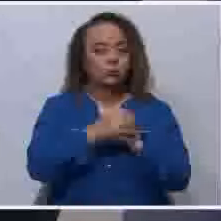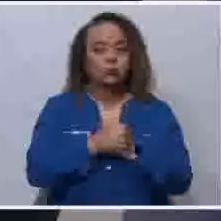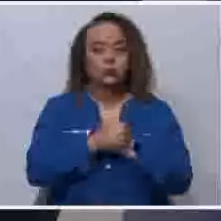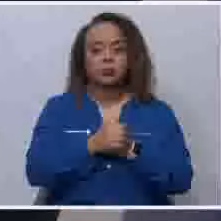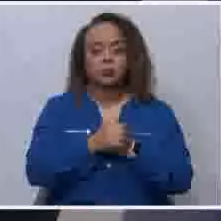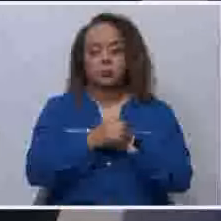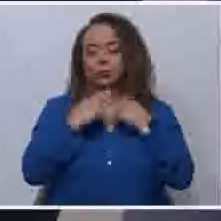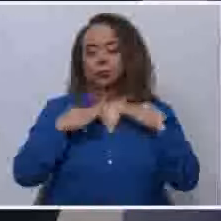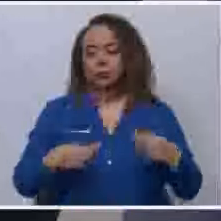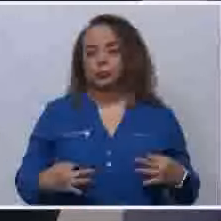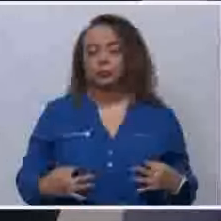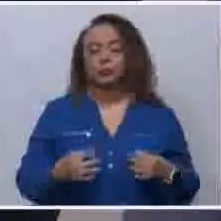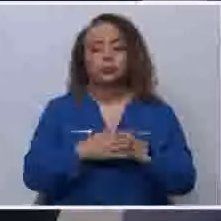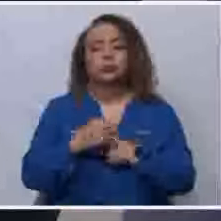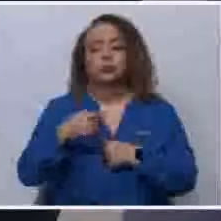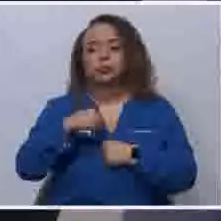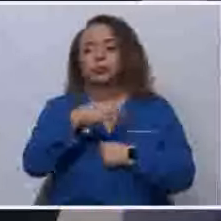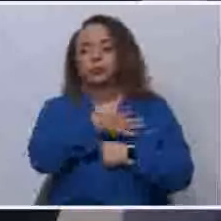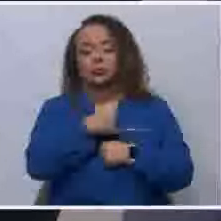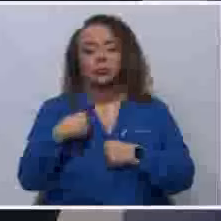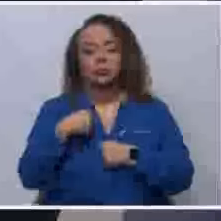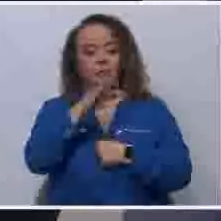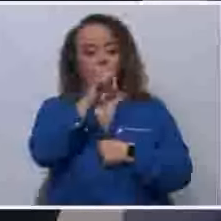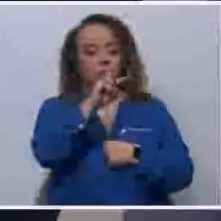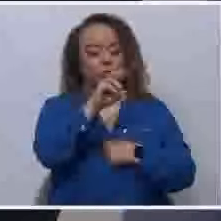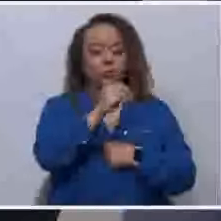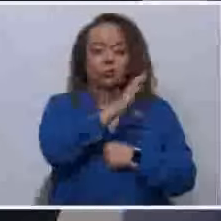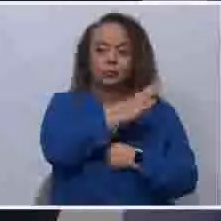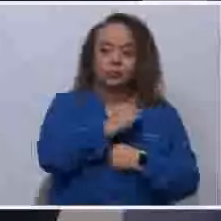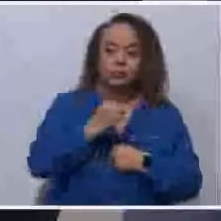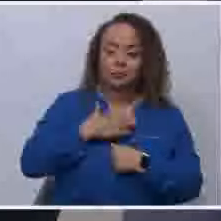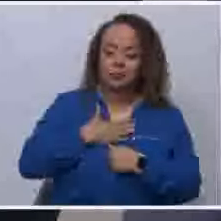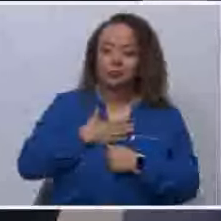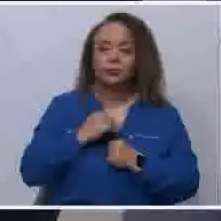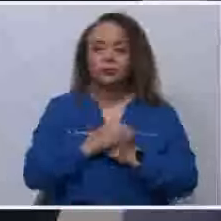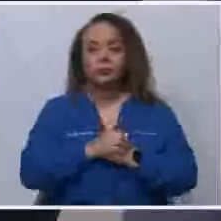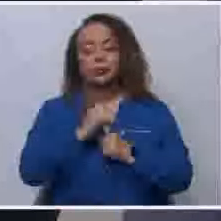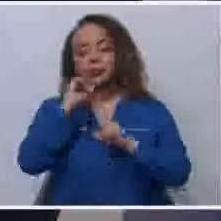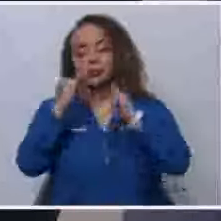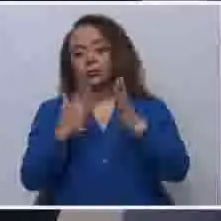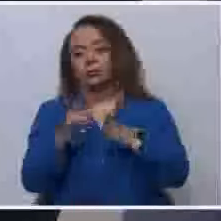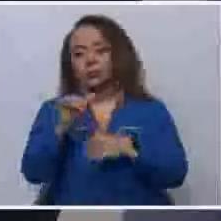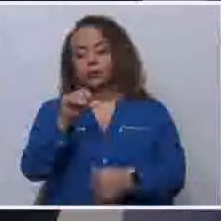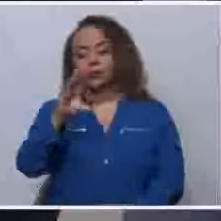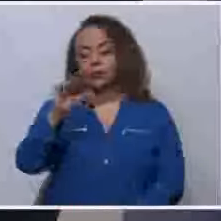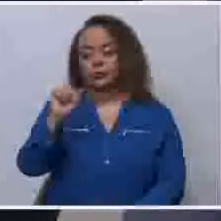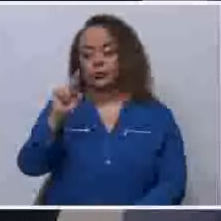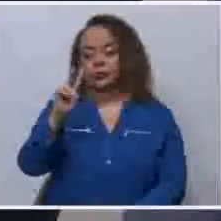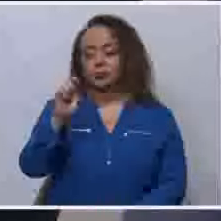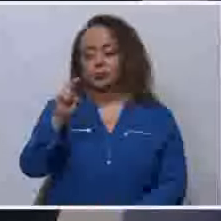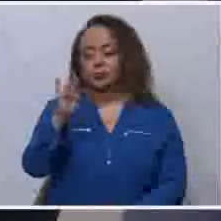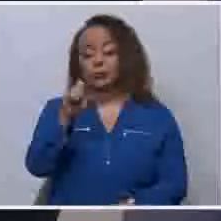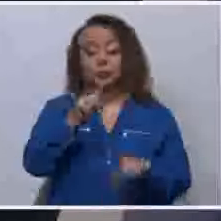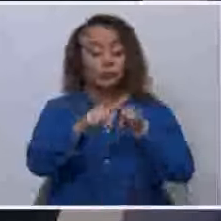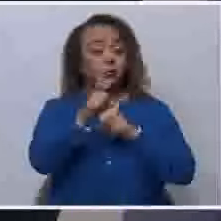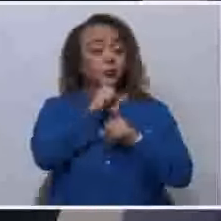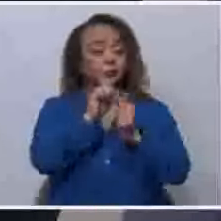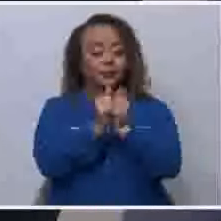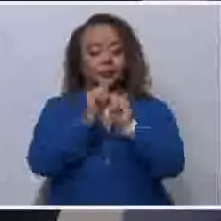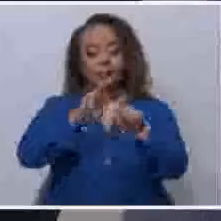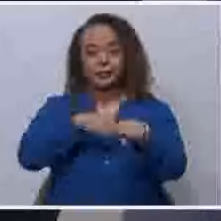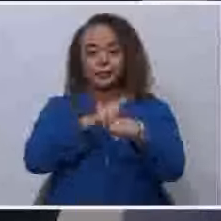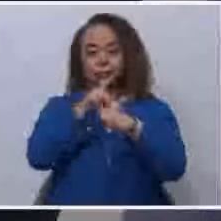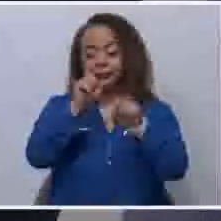el biotipo del el que nos gusta a Tao y a mí, o un jugador como Steven Cárdenas, pero ha costado en campeonato nacional que